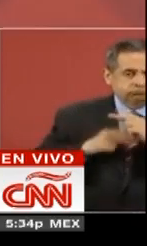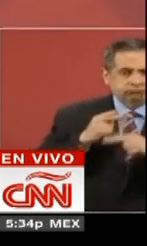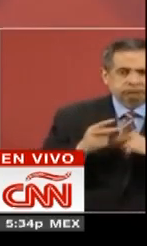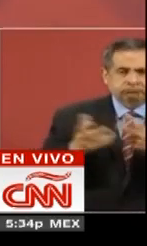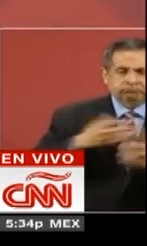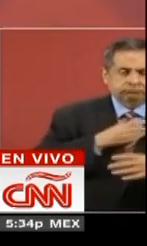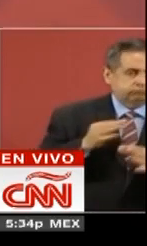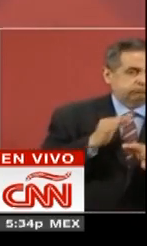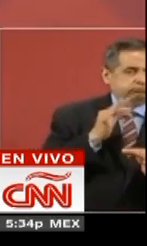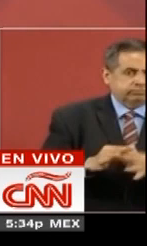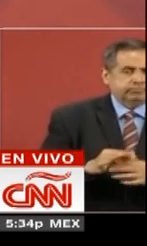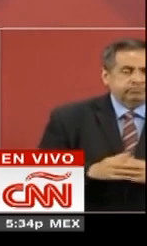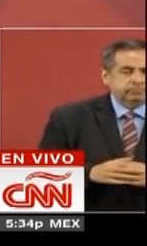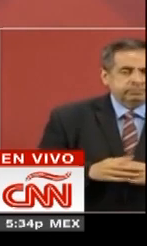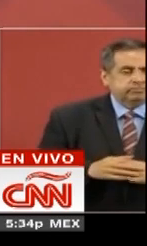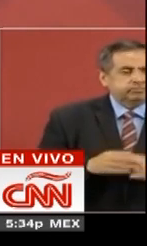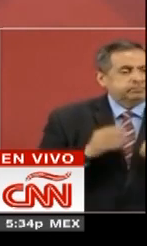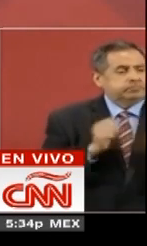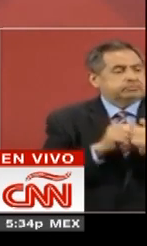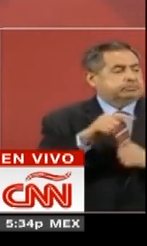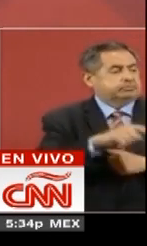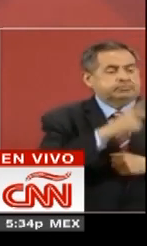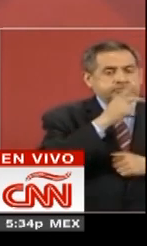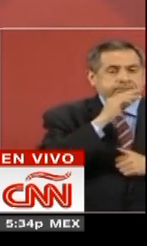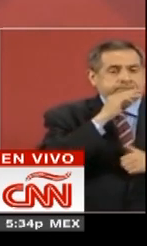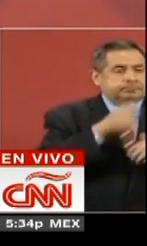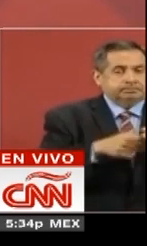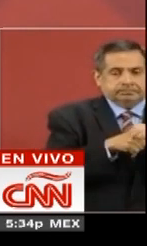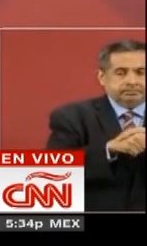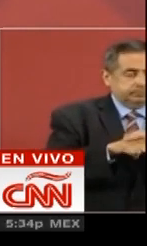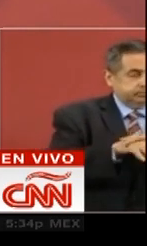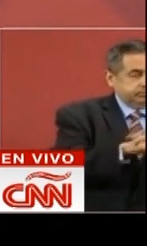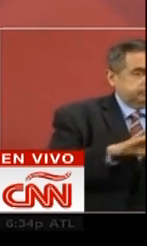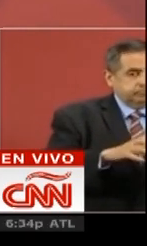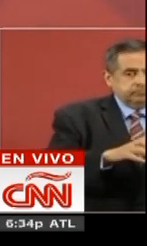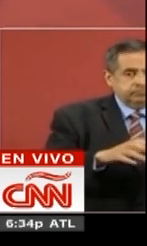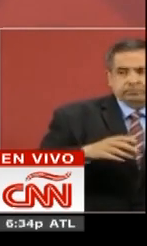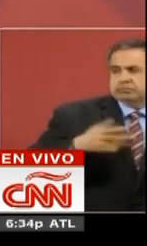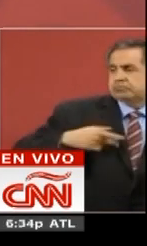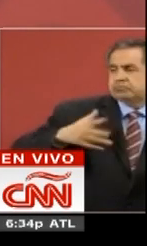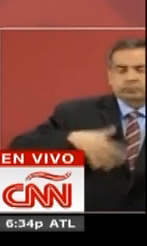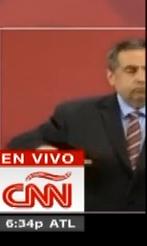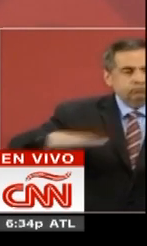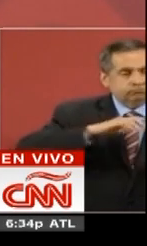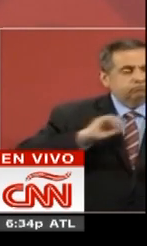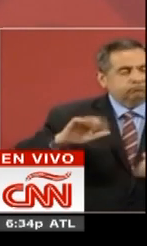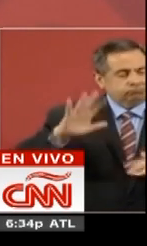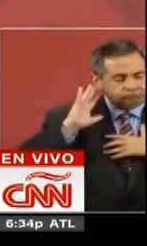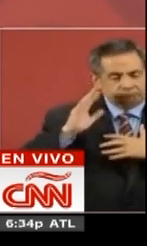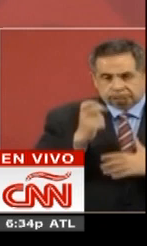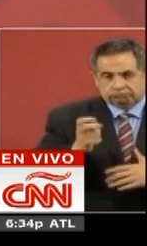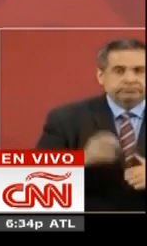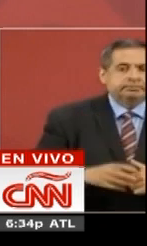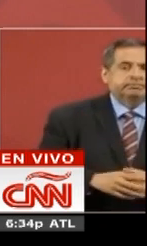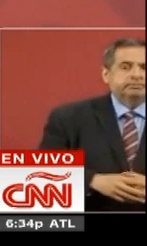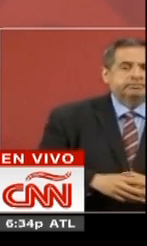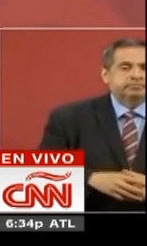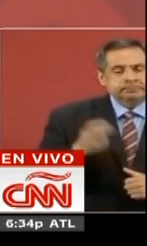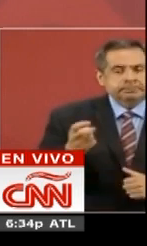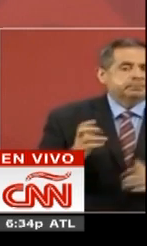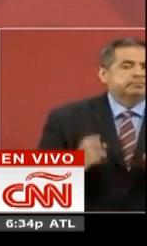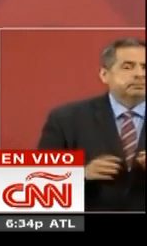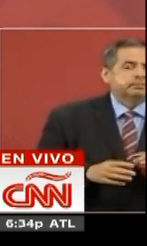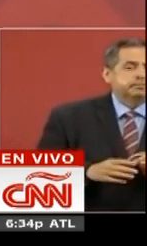tenemos con las madres, los padres de familia y con todo el pueblo de México.